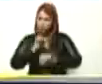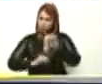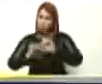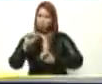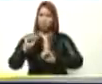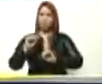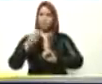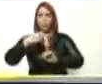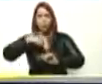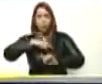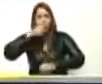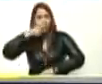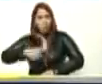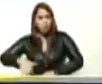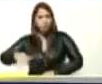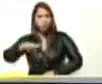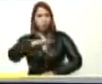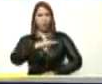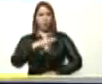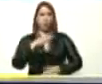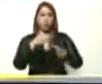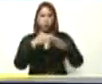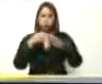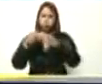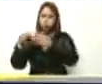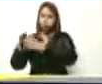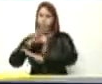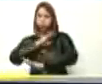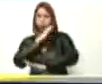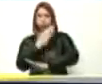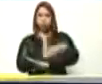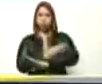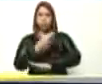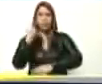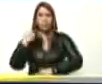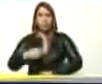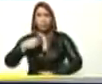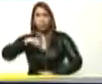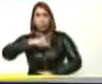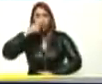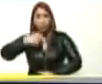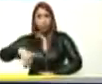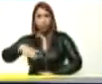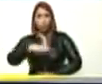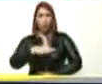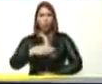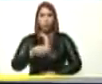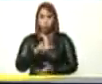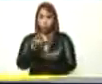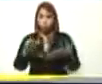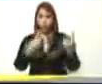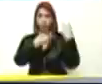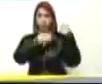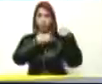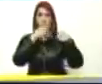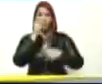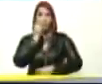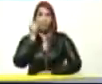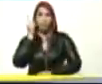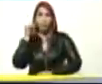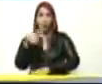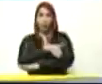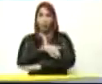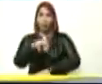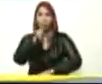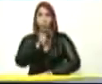de nuestro pueblo, de esa estructura poderosa, que tiene nuestro pueblo, ahí los jefes y jefas de calle, de comunidad, de